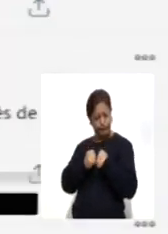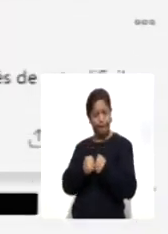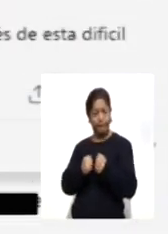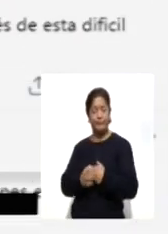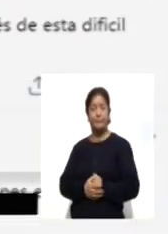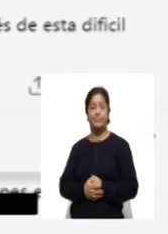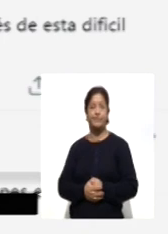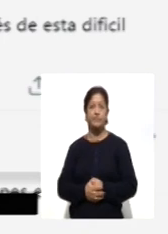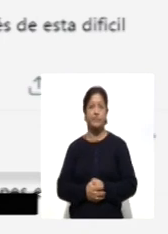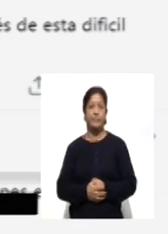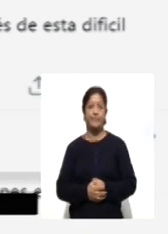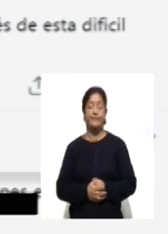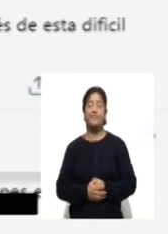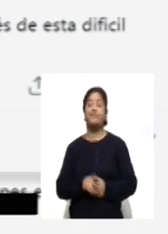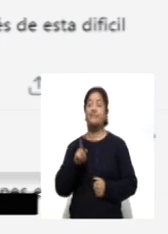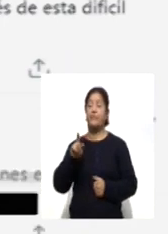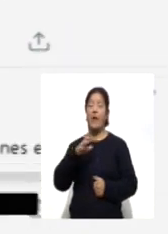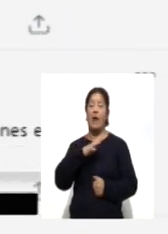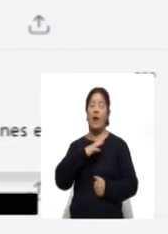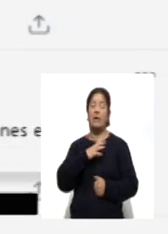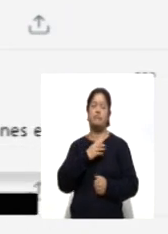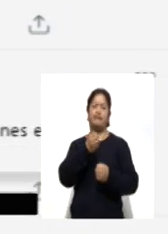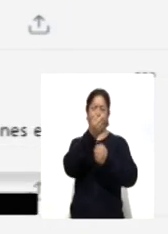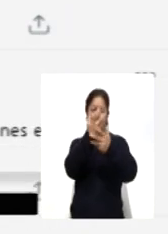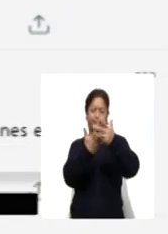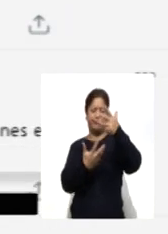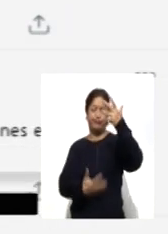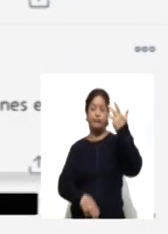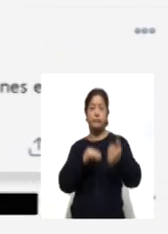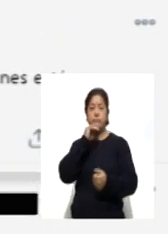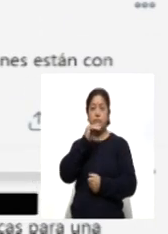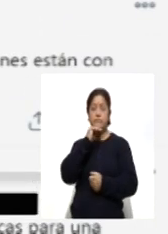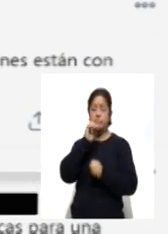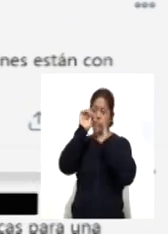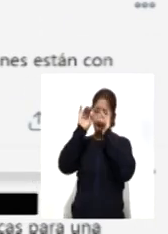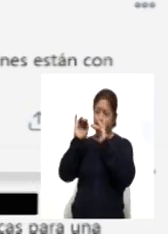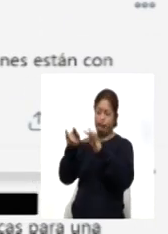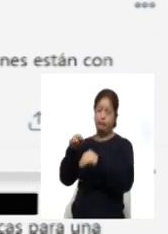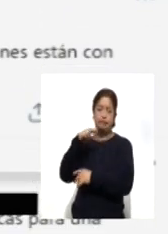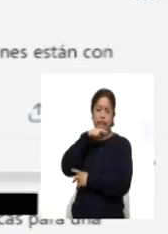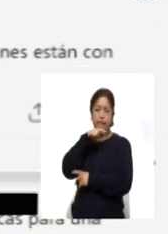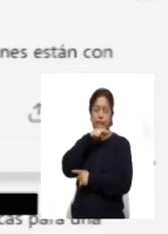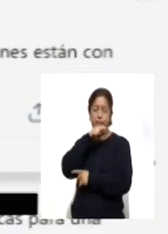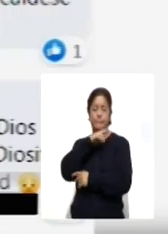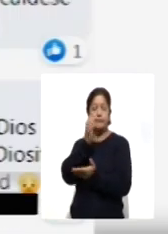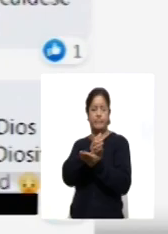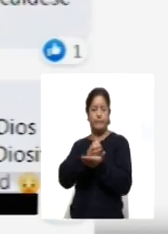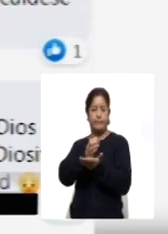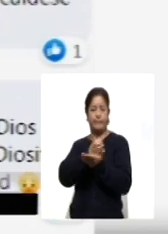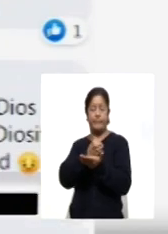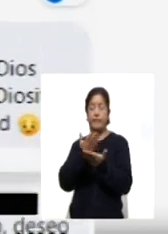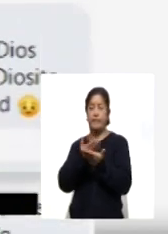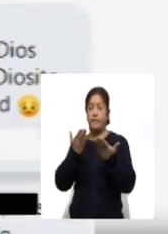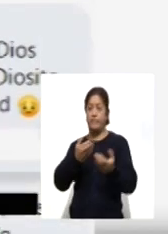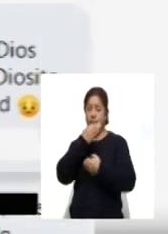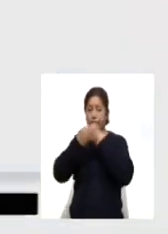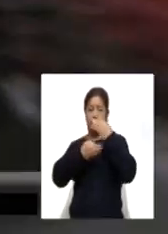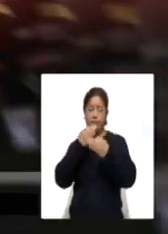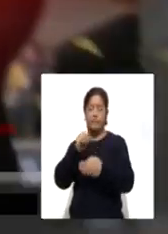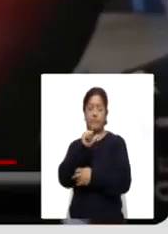Ábalos Sempo Alteca recibió cientos de mensajes deseándole una pronta recuperación. Ann Morales, Ahora Noticias.